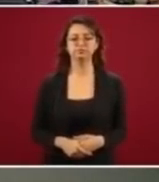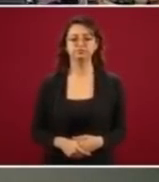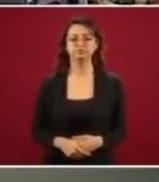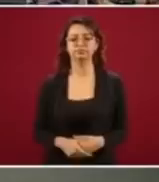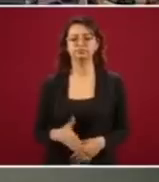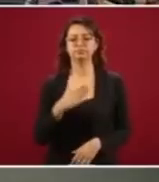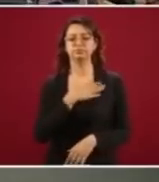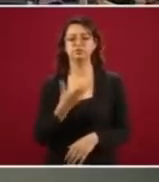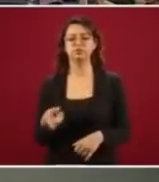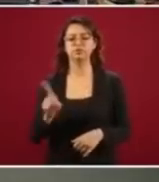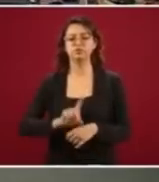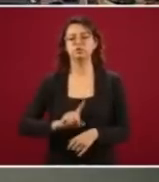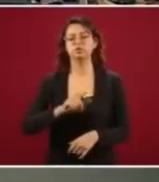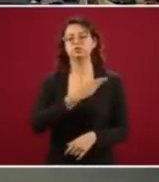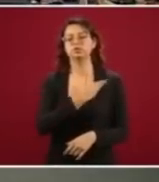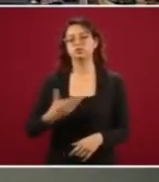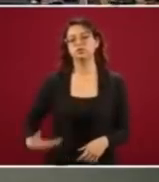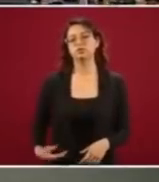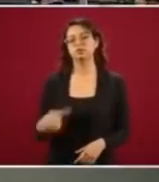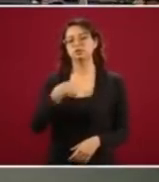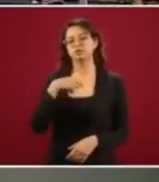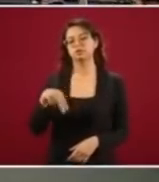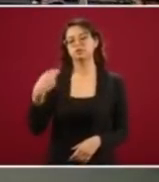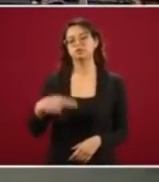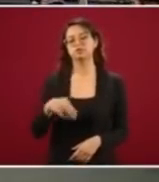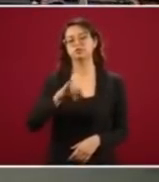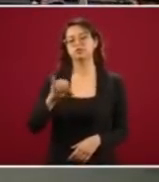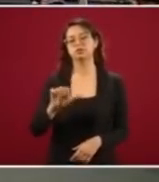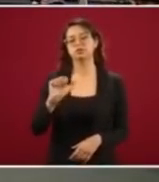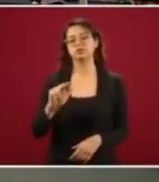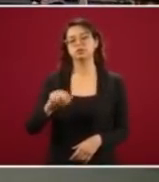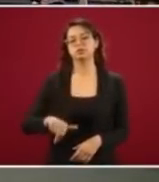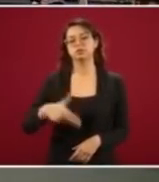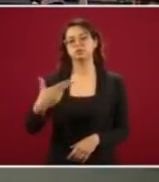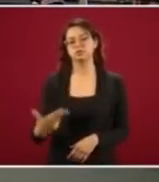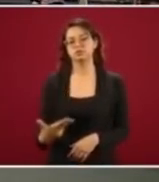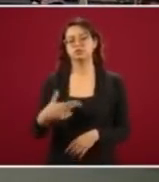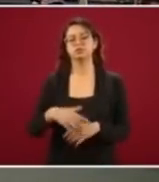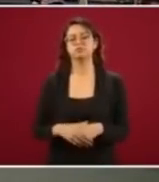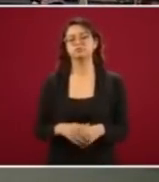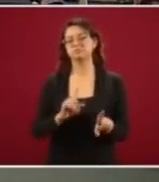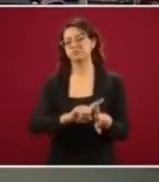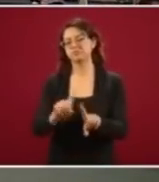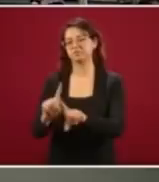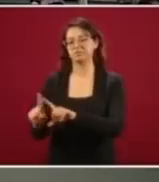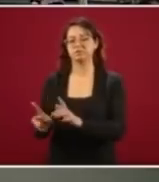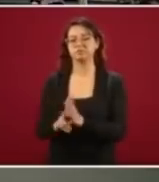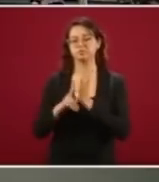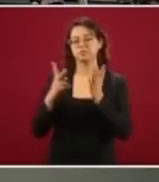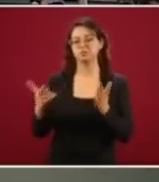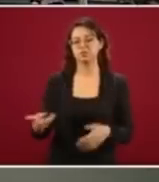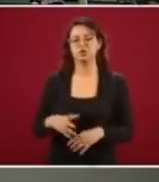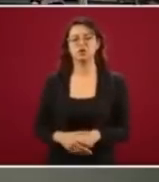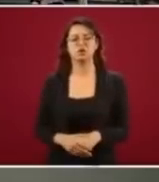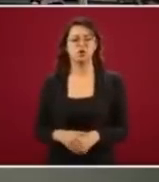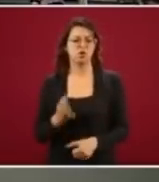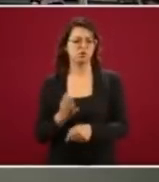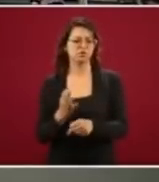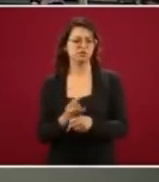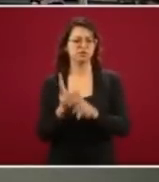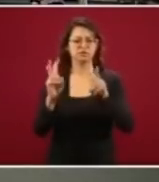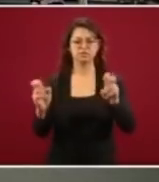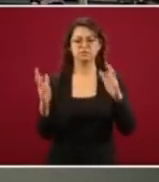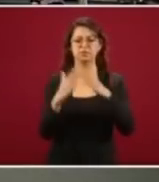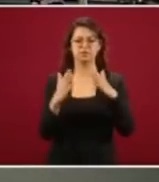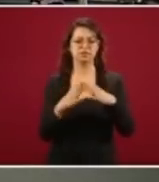Buenos días, presidente. Hans Salazar, ZMG Noticias, Zócalo Virtual y Grupo Político. Aprovechando el tema de vivienda que ahorita usted toca